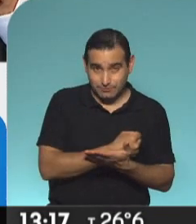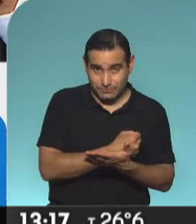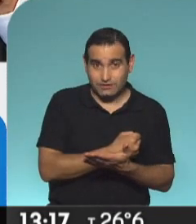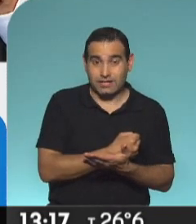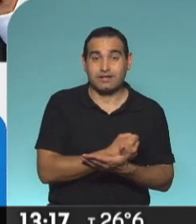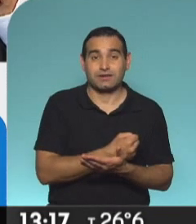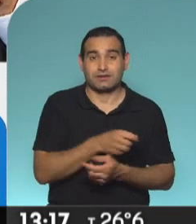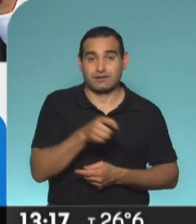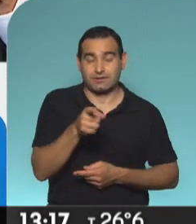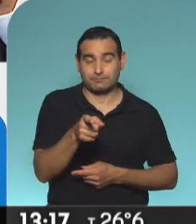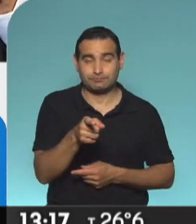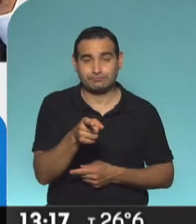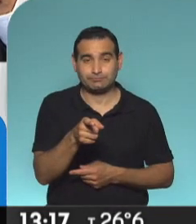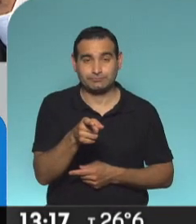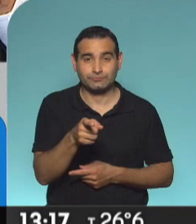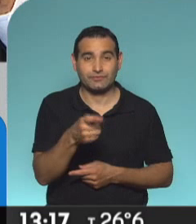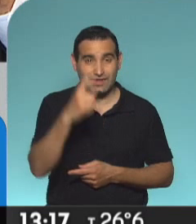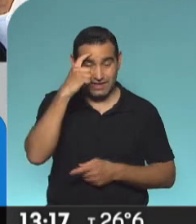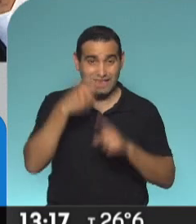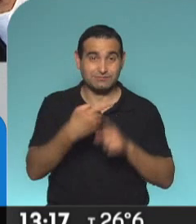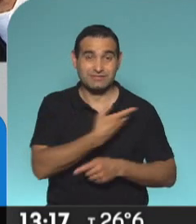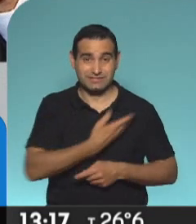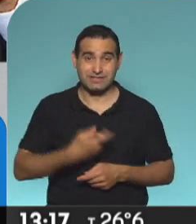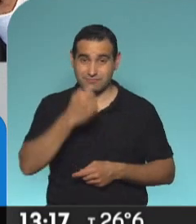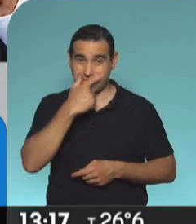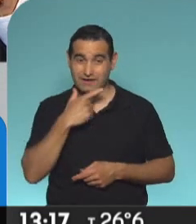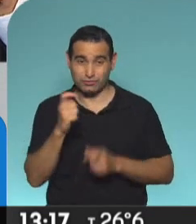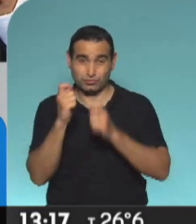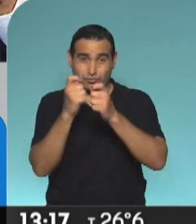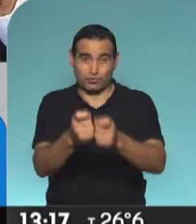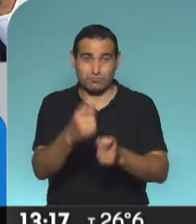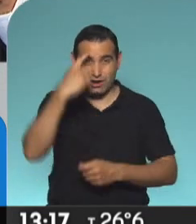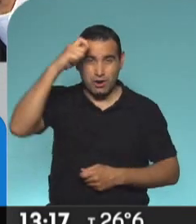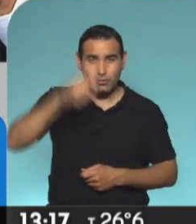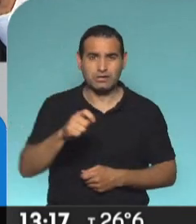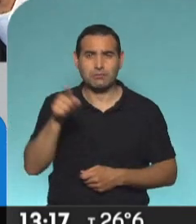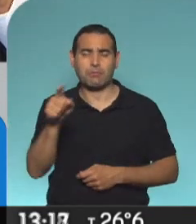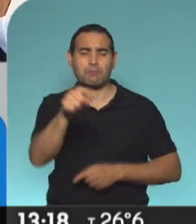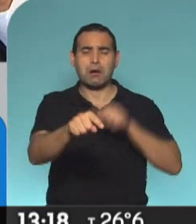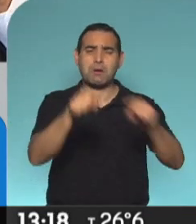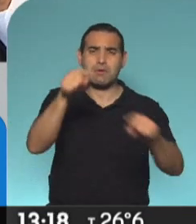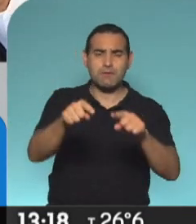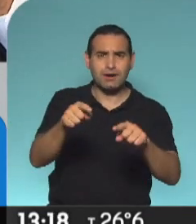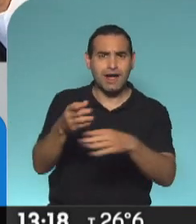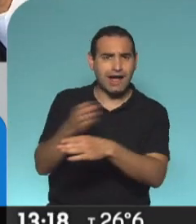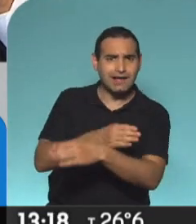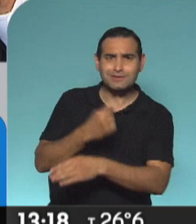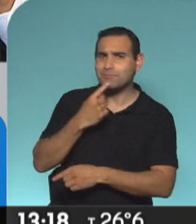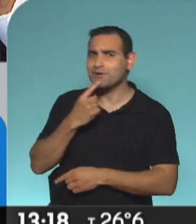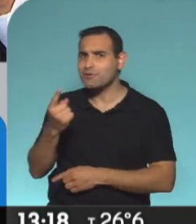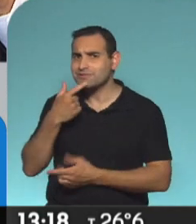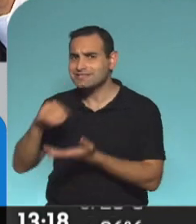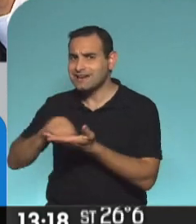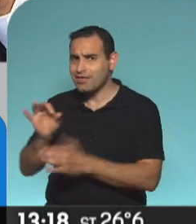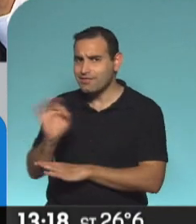poder ejecutivo, particularmente en este caso del expresidente Mauricio Macri, de colocar jueces a dedo por decreto sin la intervención del Parlamento,